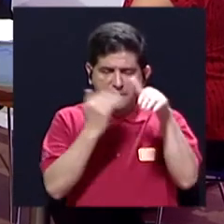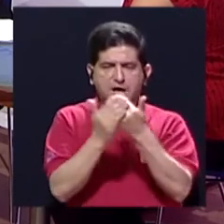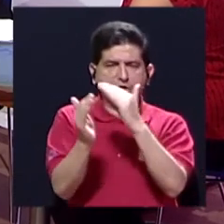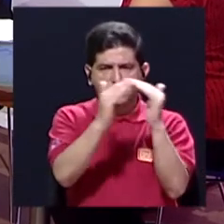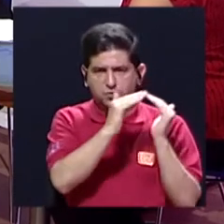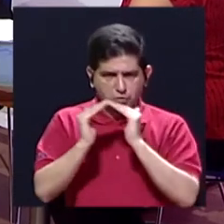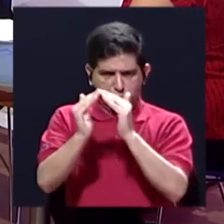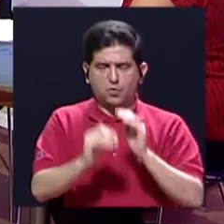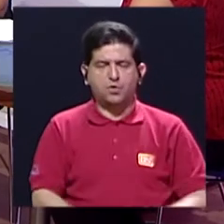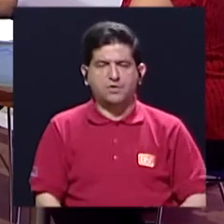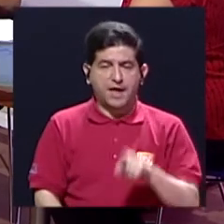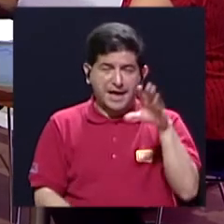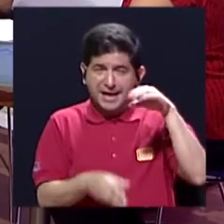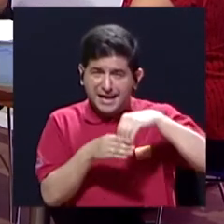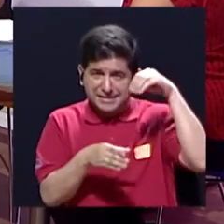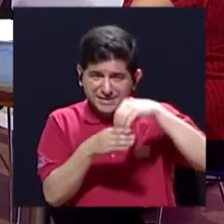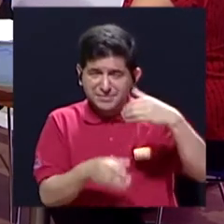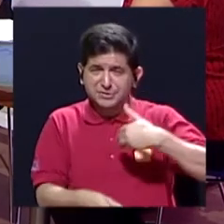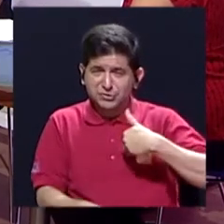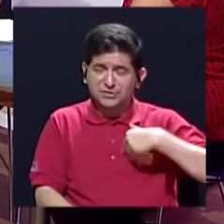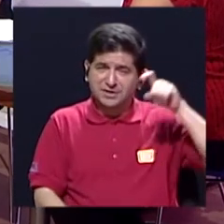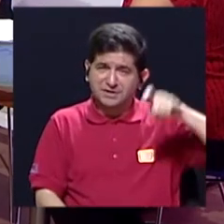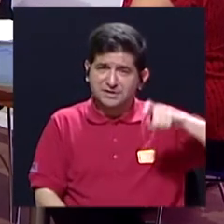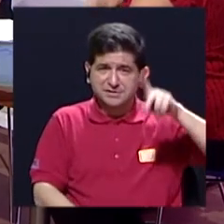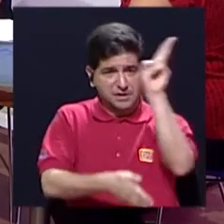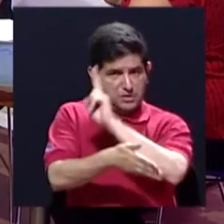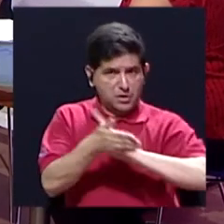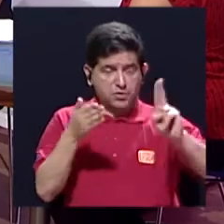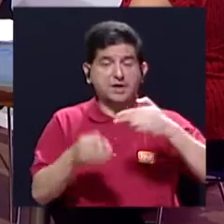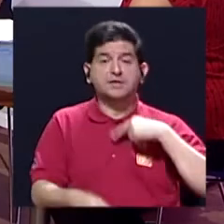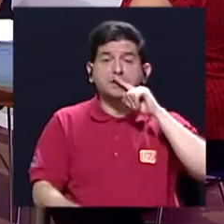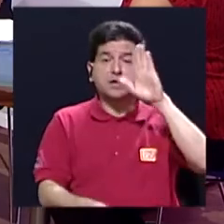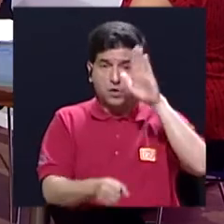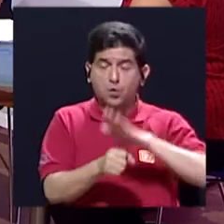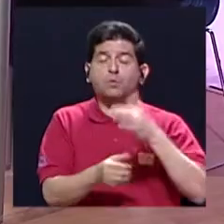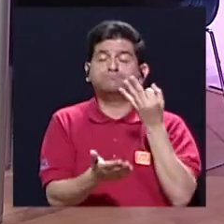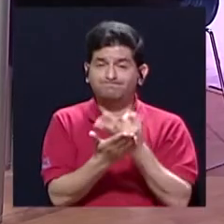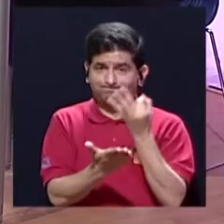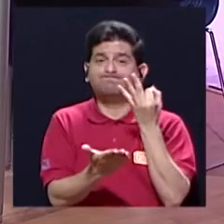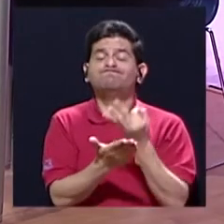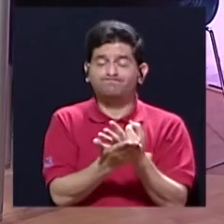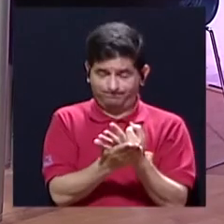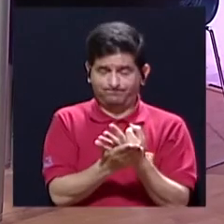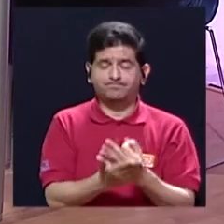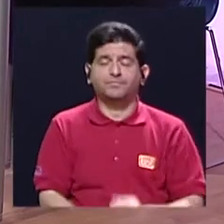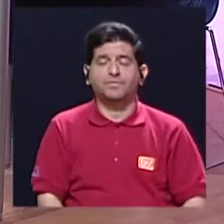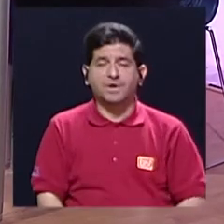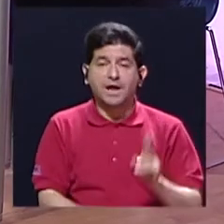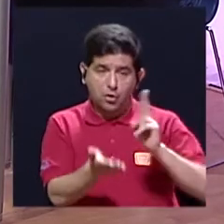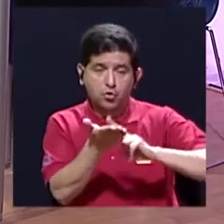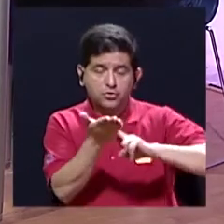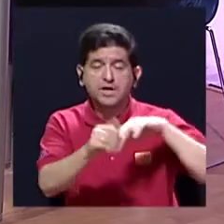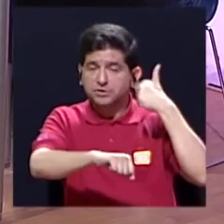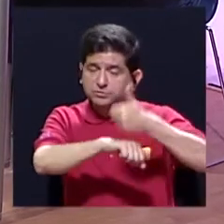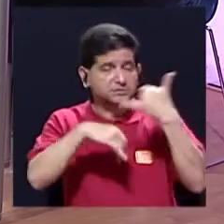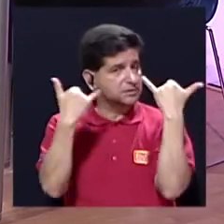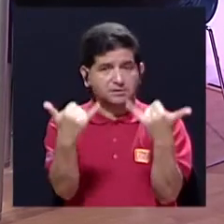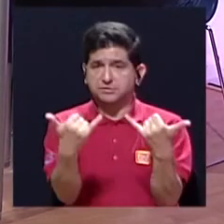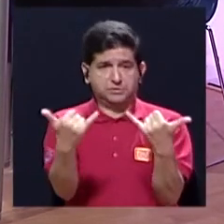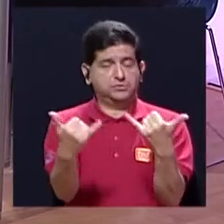Y esas inversiones que tiene que hacer la universidad, porque tiene compromisos financieros contractualmente establecidos,